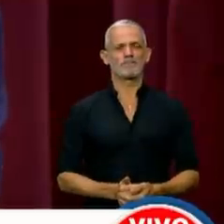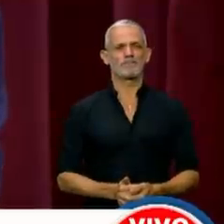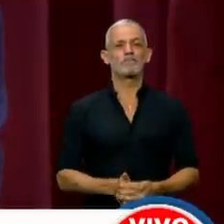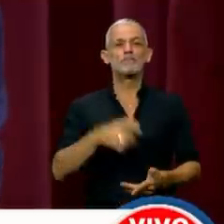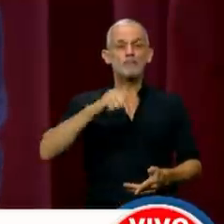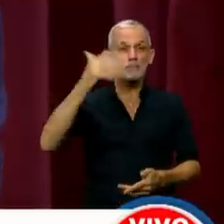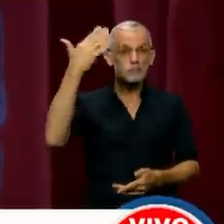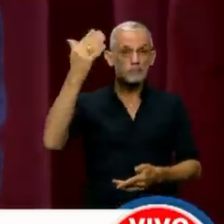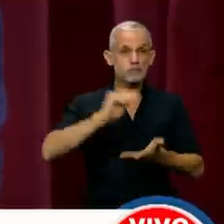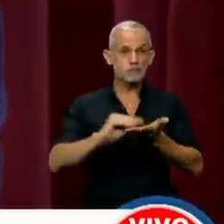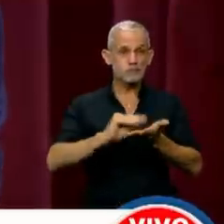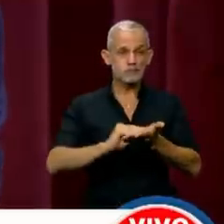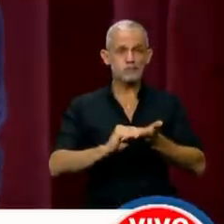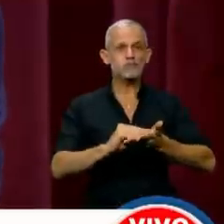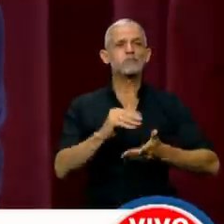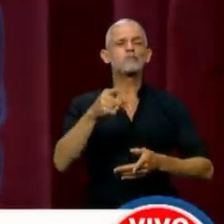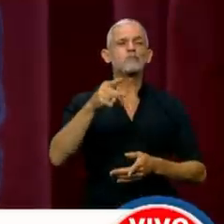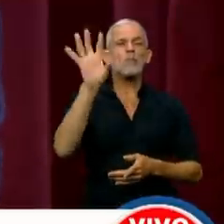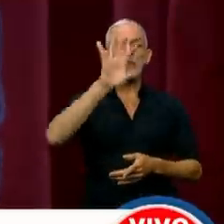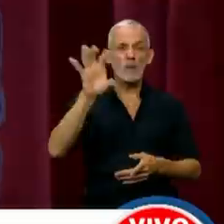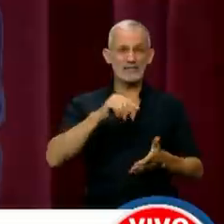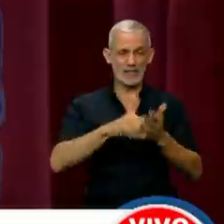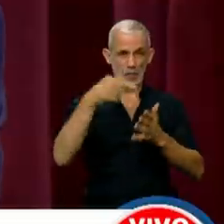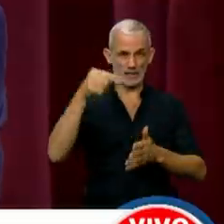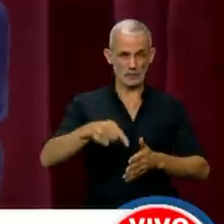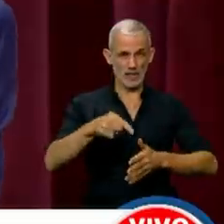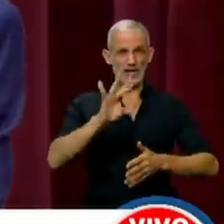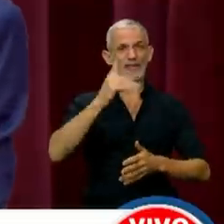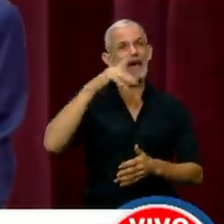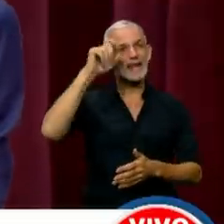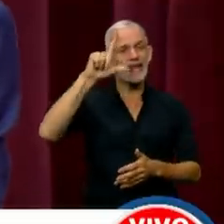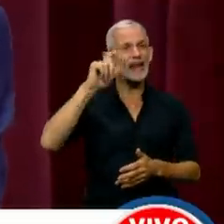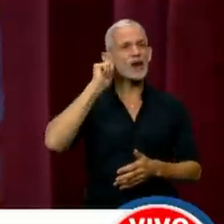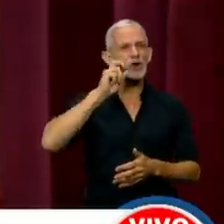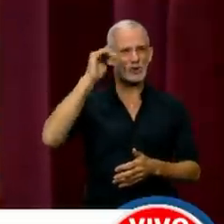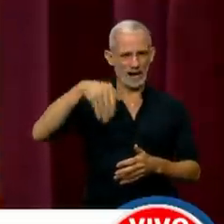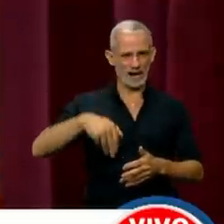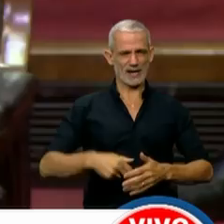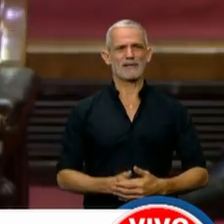continúo en el uso de la palabra el diputado por la provincia de buenos aires daniel am